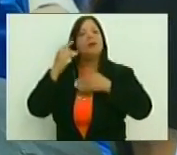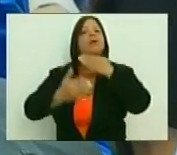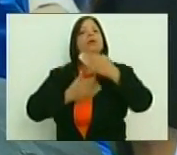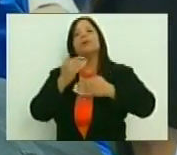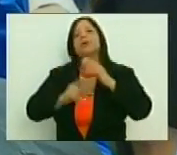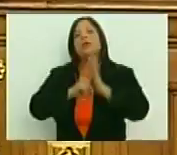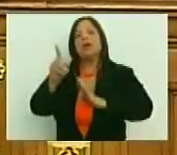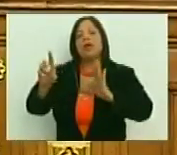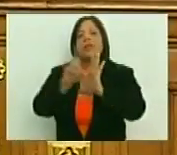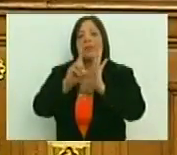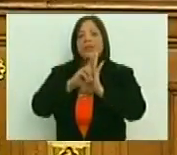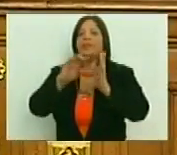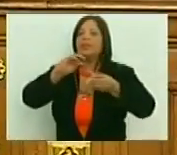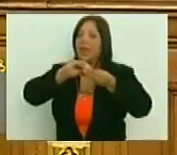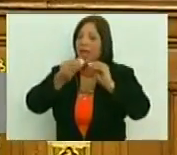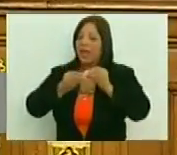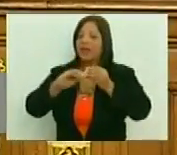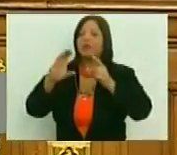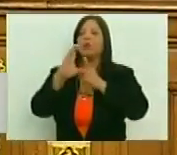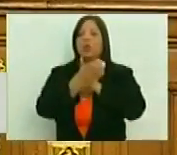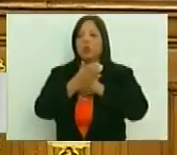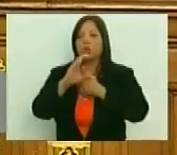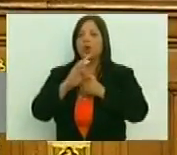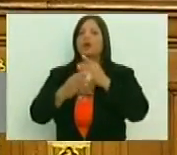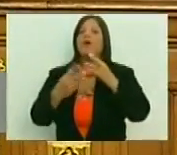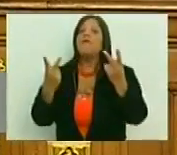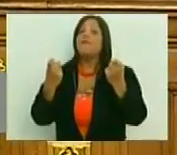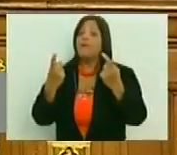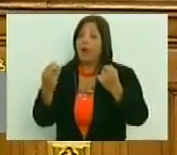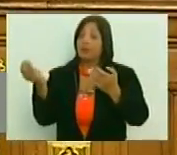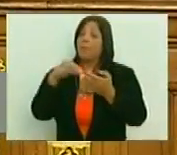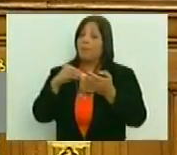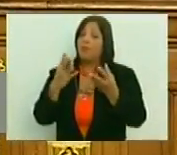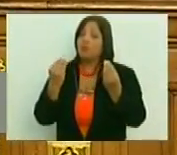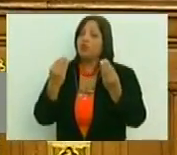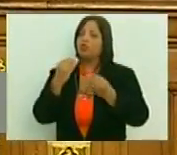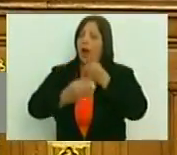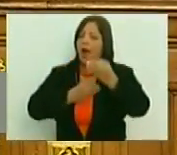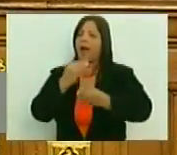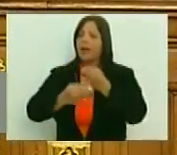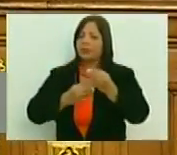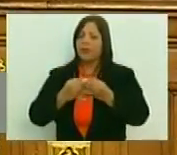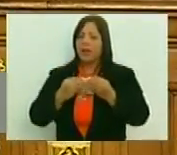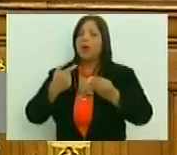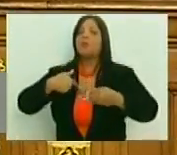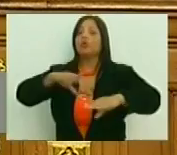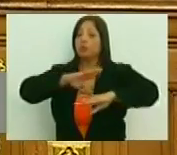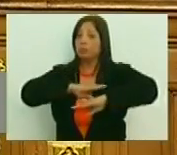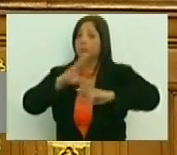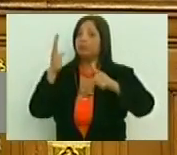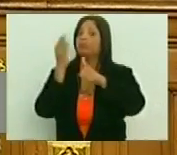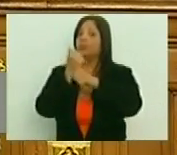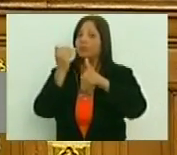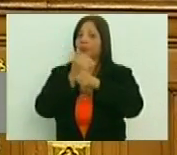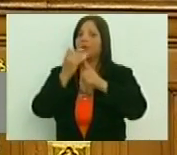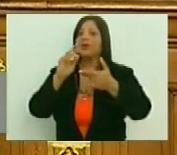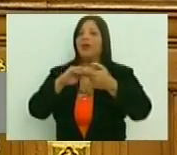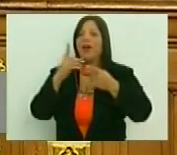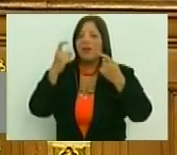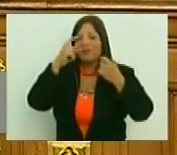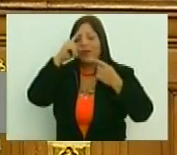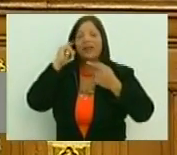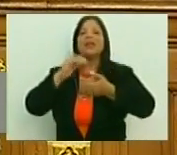el generador del hecho cultural. Aunque falta mucho por hacer, en buena medida se ha logrado superar la falta